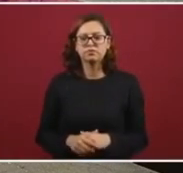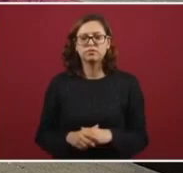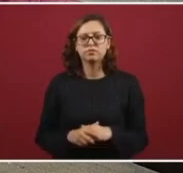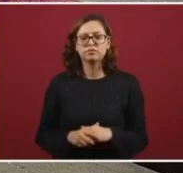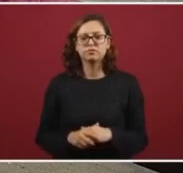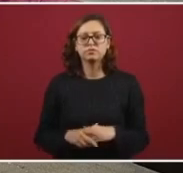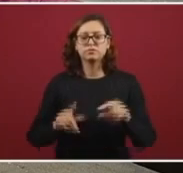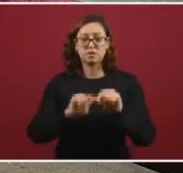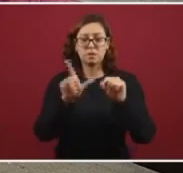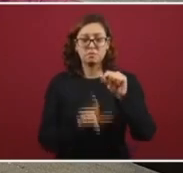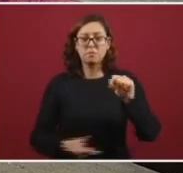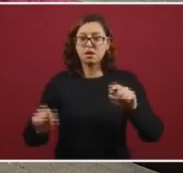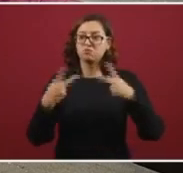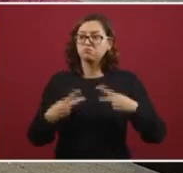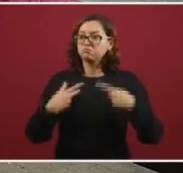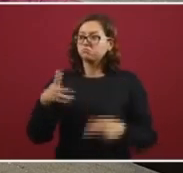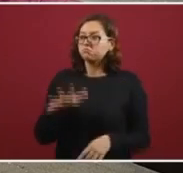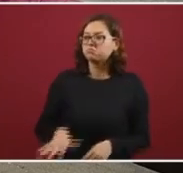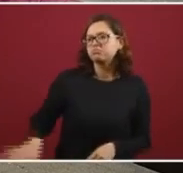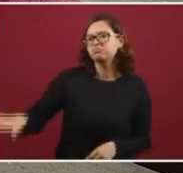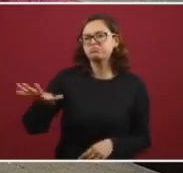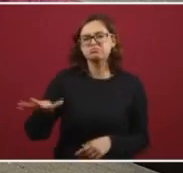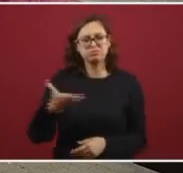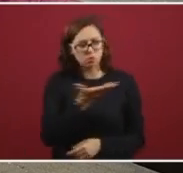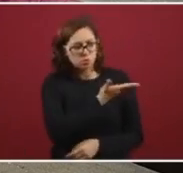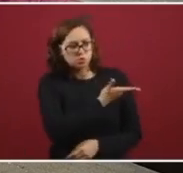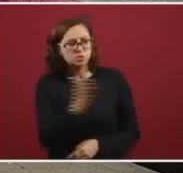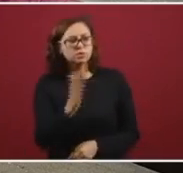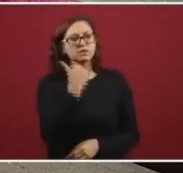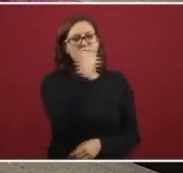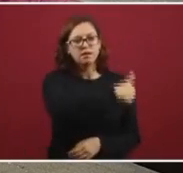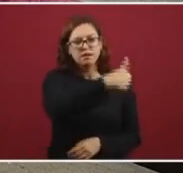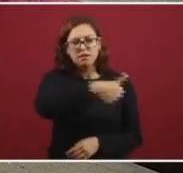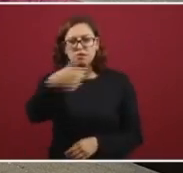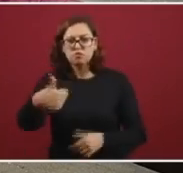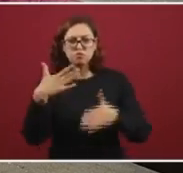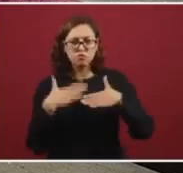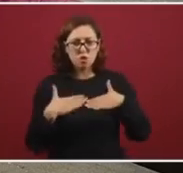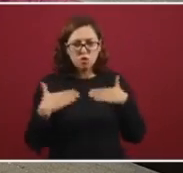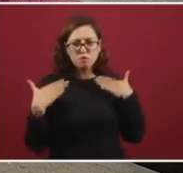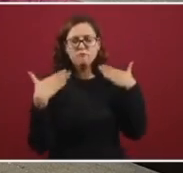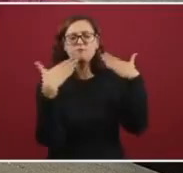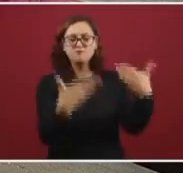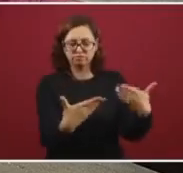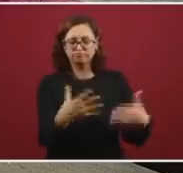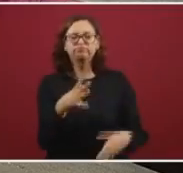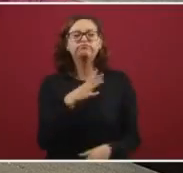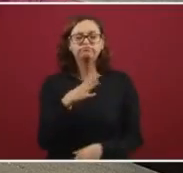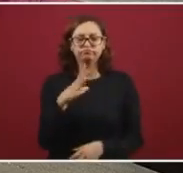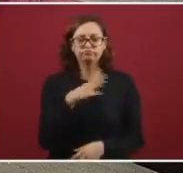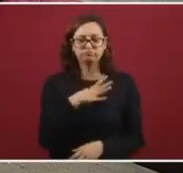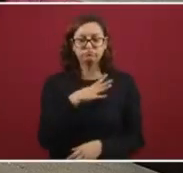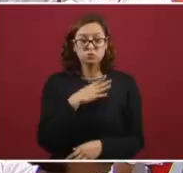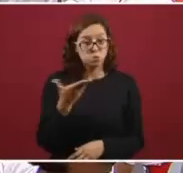una y cada uno de ustedes, y que como leales mexicanos